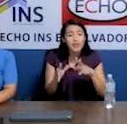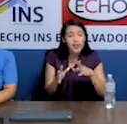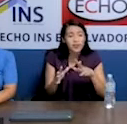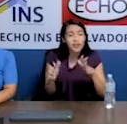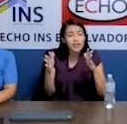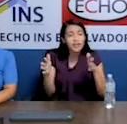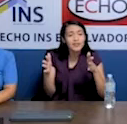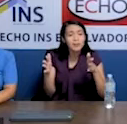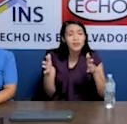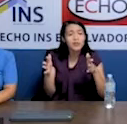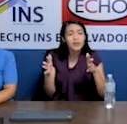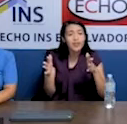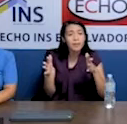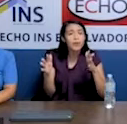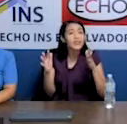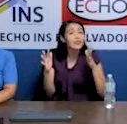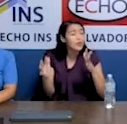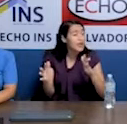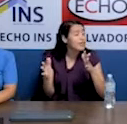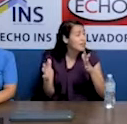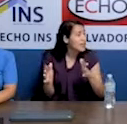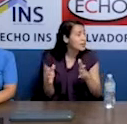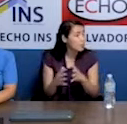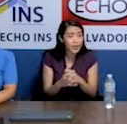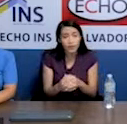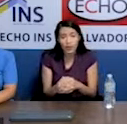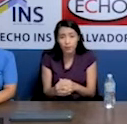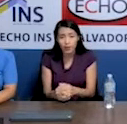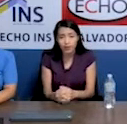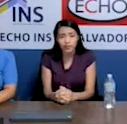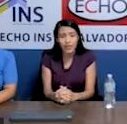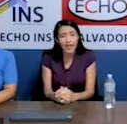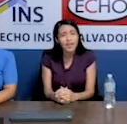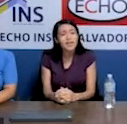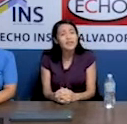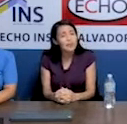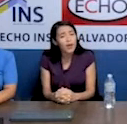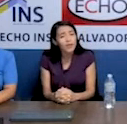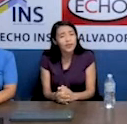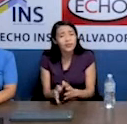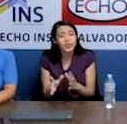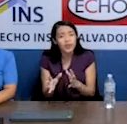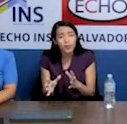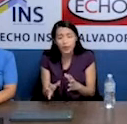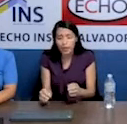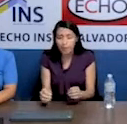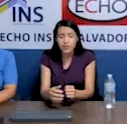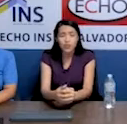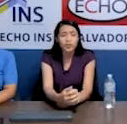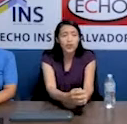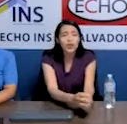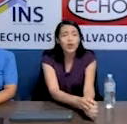lo hicieron en ese periodo de tiempo de 90 días previo a la muerte. O sea, que estamos hablando de